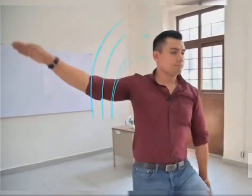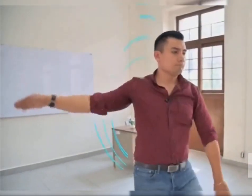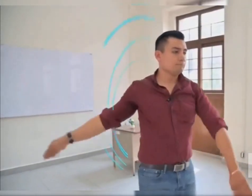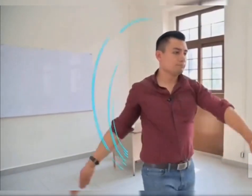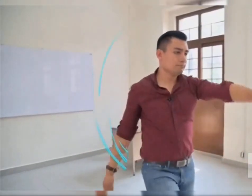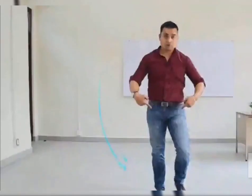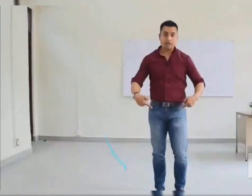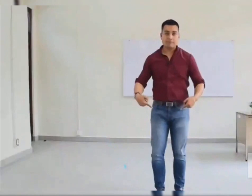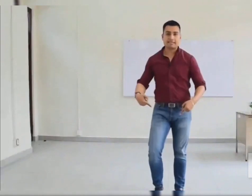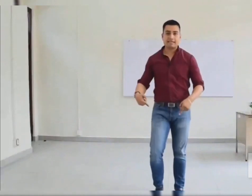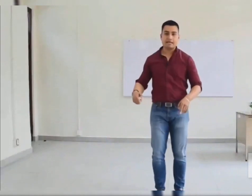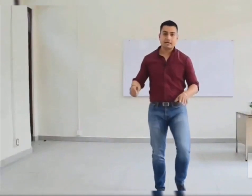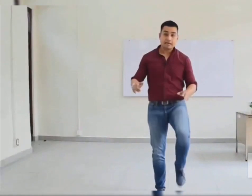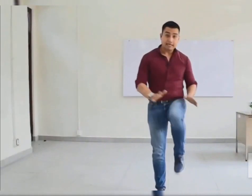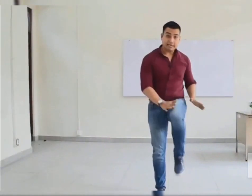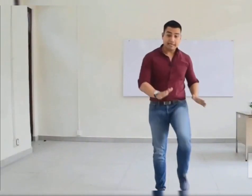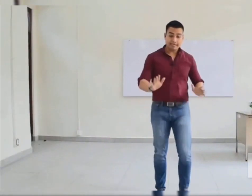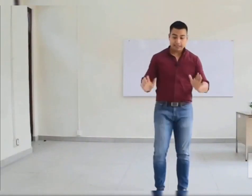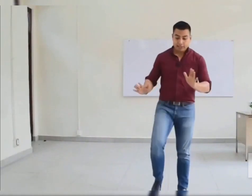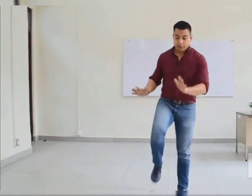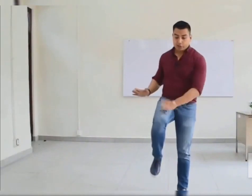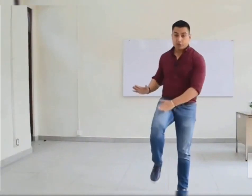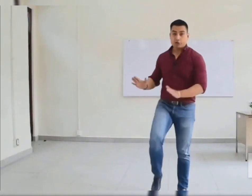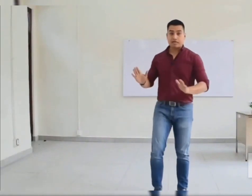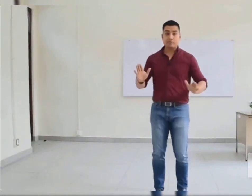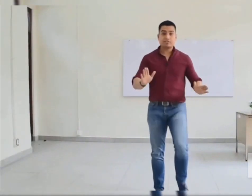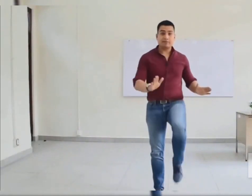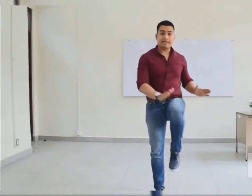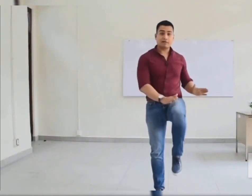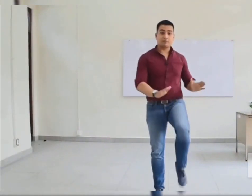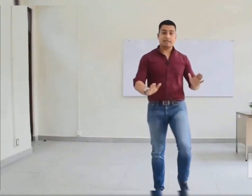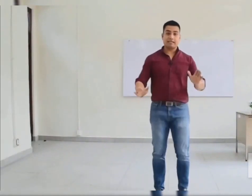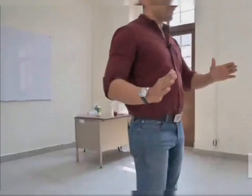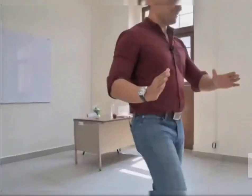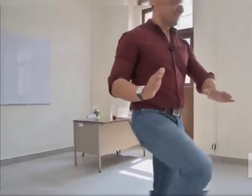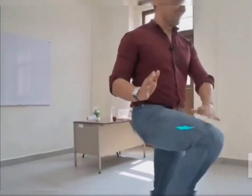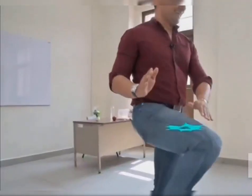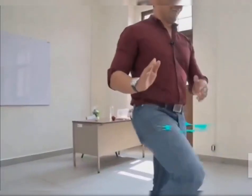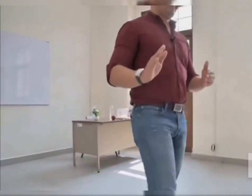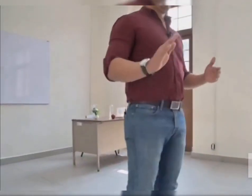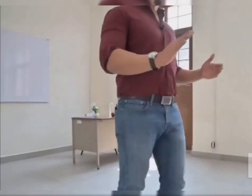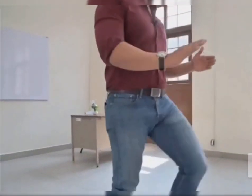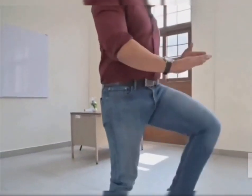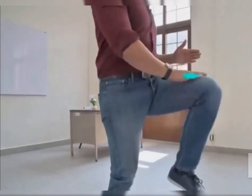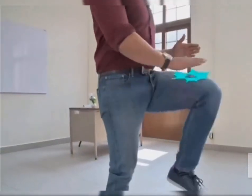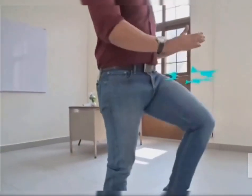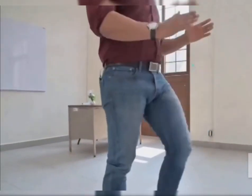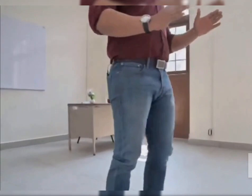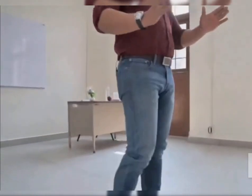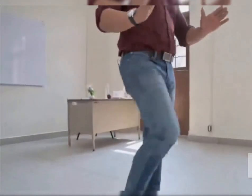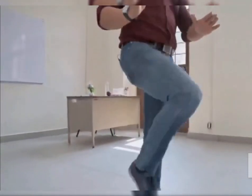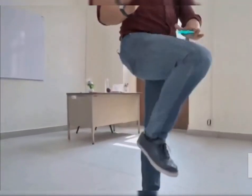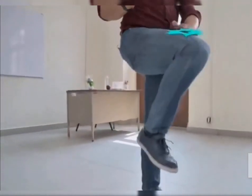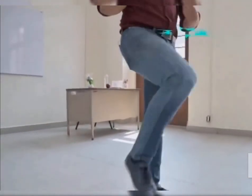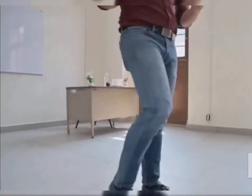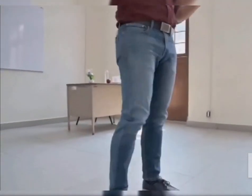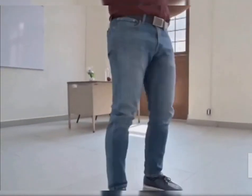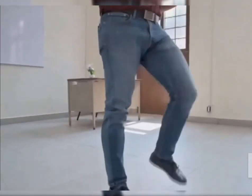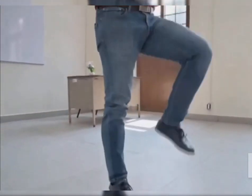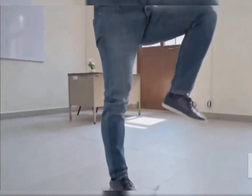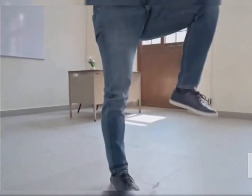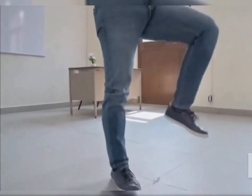Muy bien, continuamos con la marcha y tocamos de manera cruzada el muslo con la palma